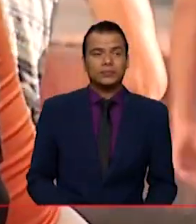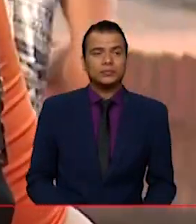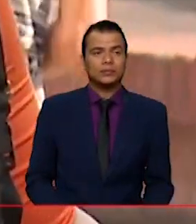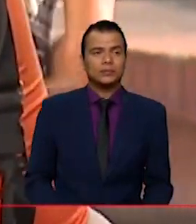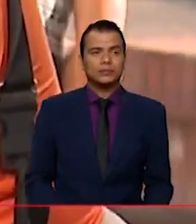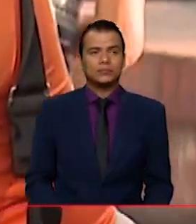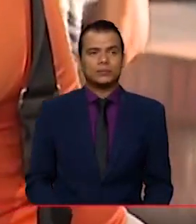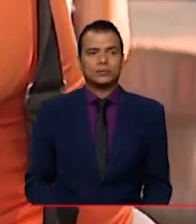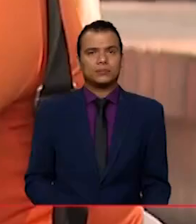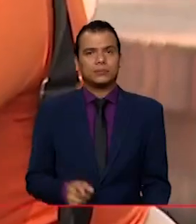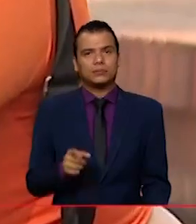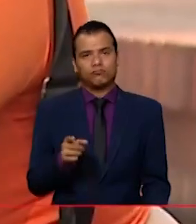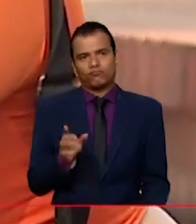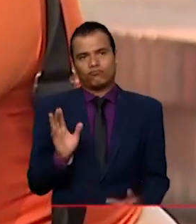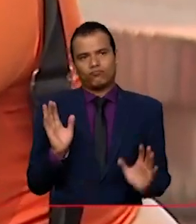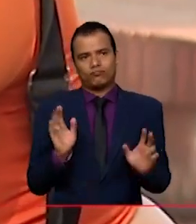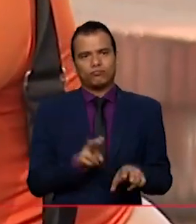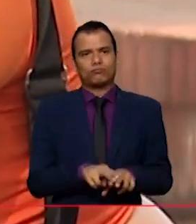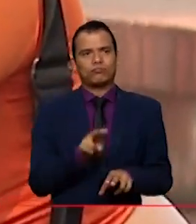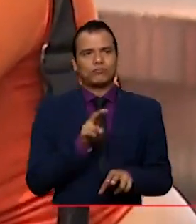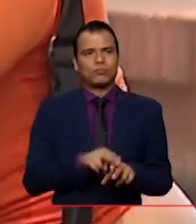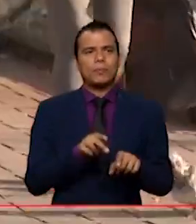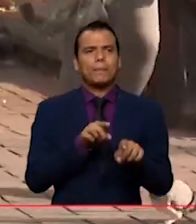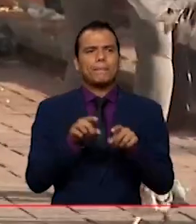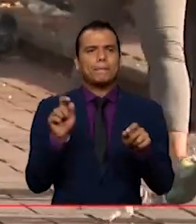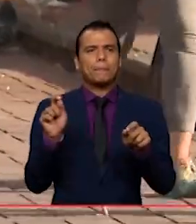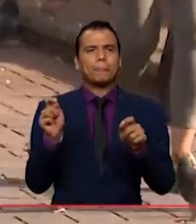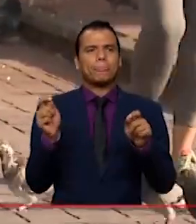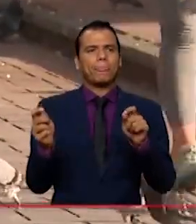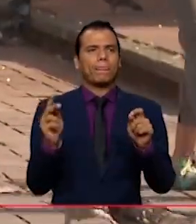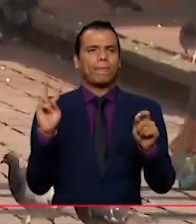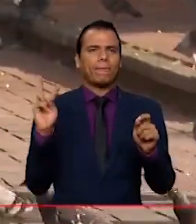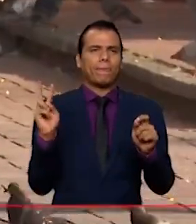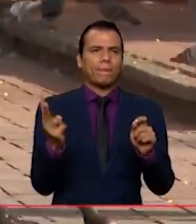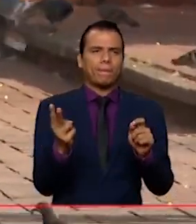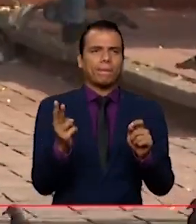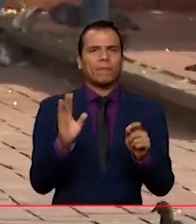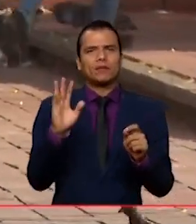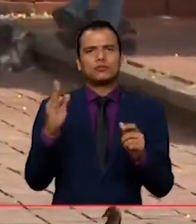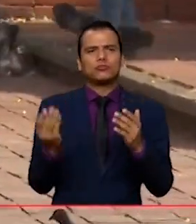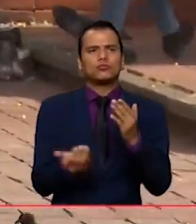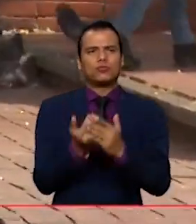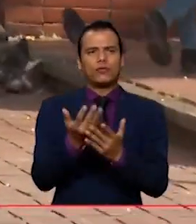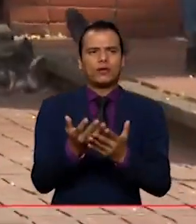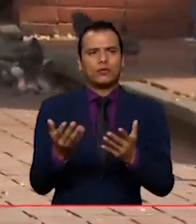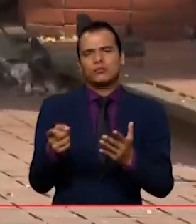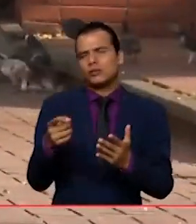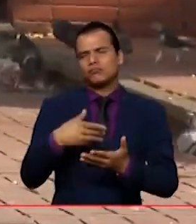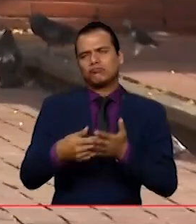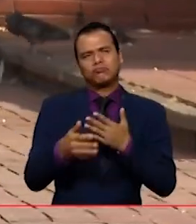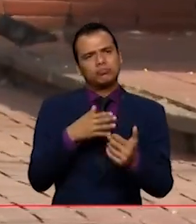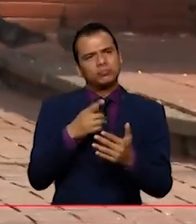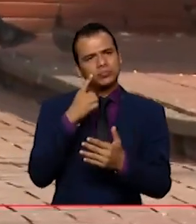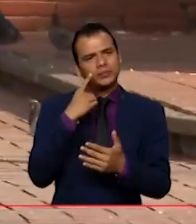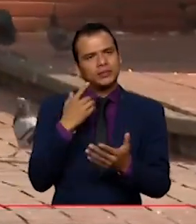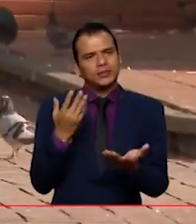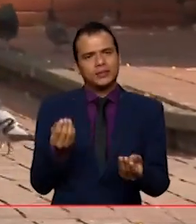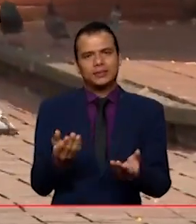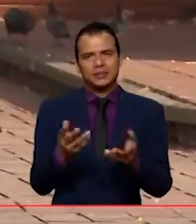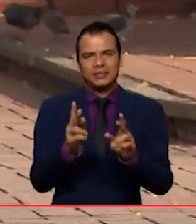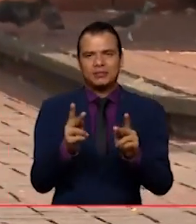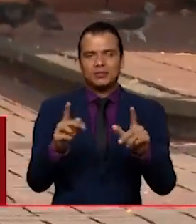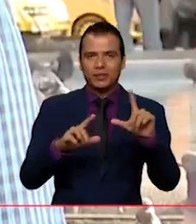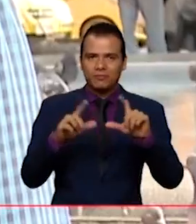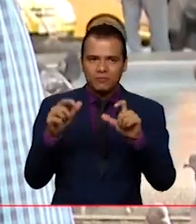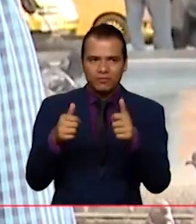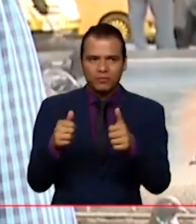del constante y acelerado cambio de las industrias, ellos no descansan en su labor de sacar una sonrisa a través de un whisky. Hay gente que le